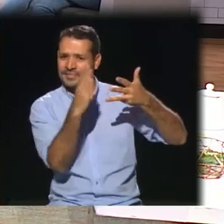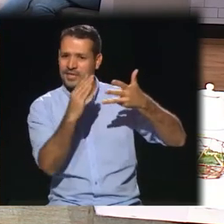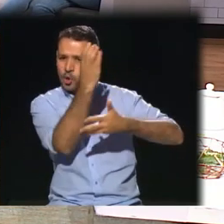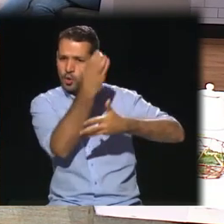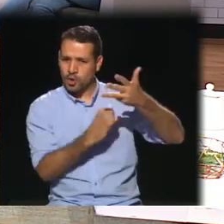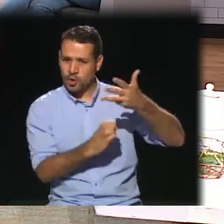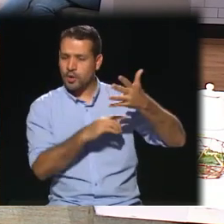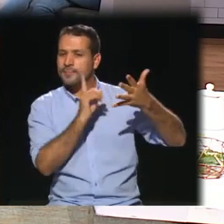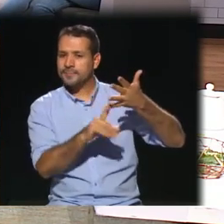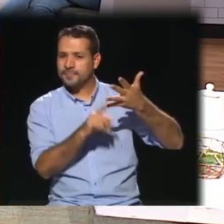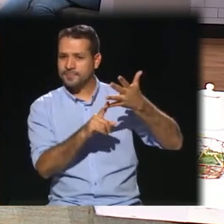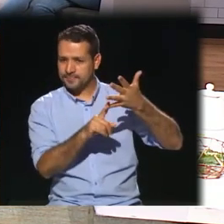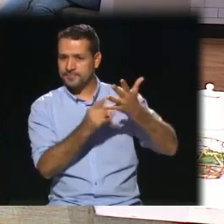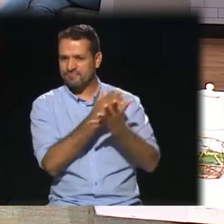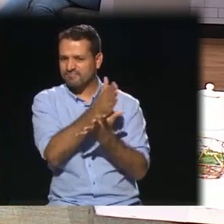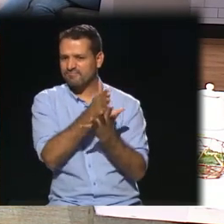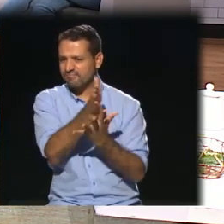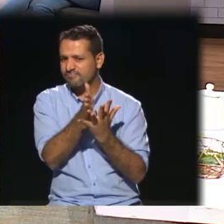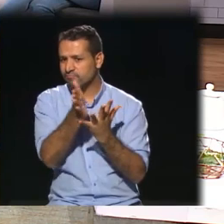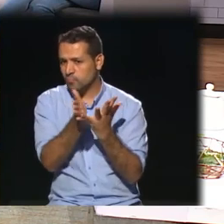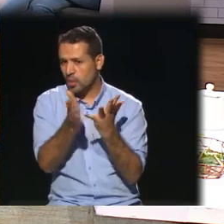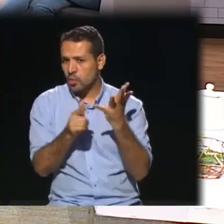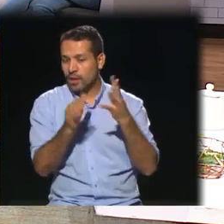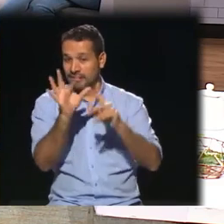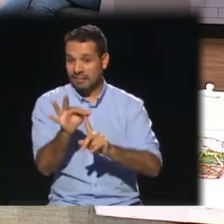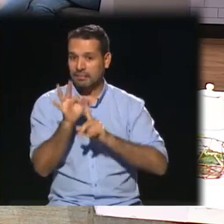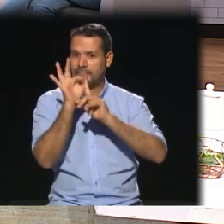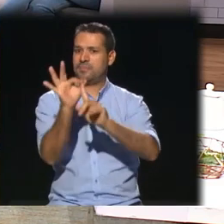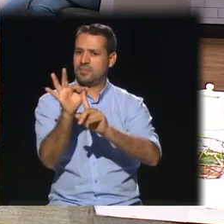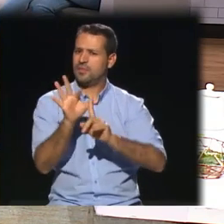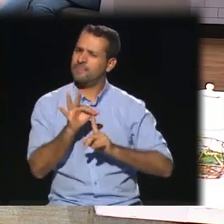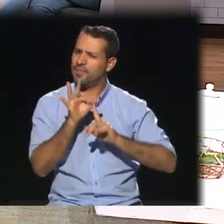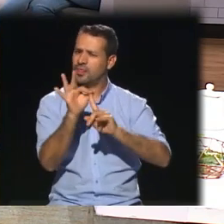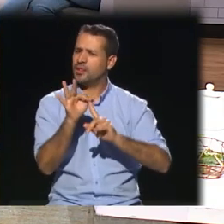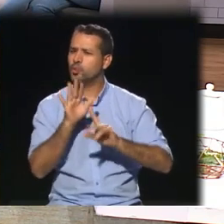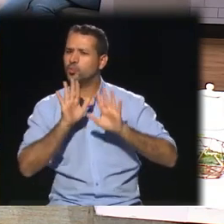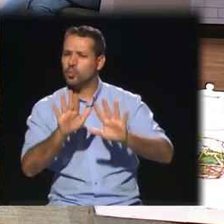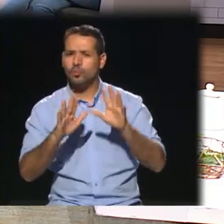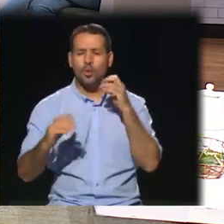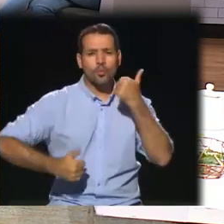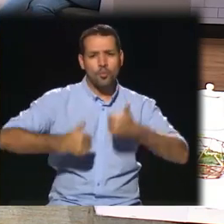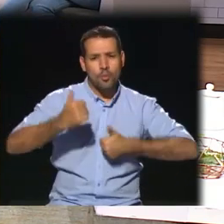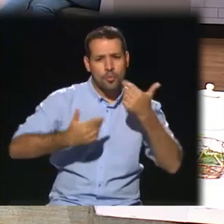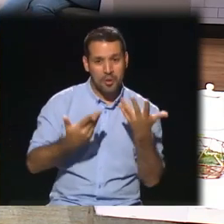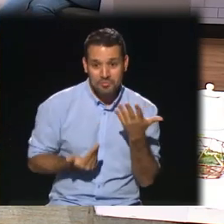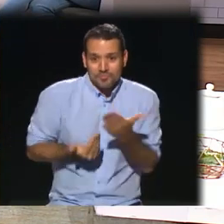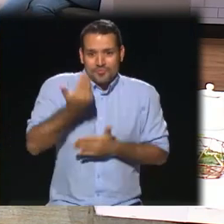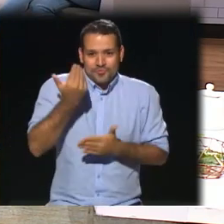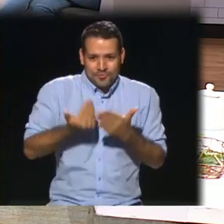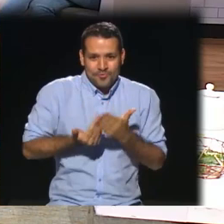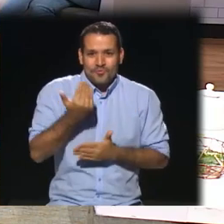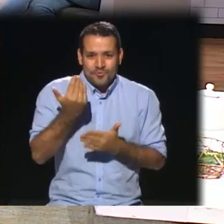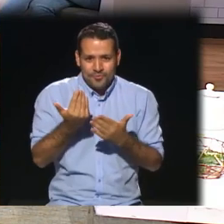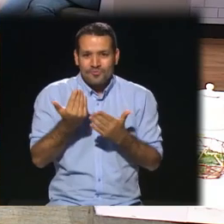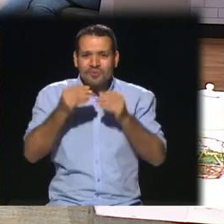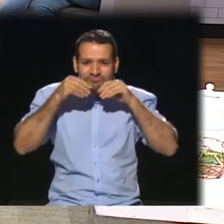media y la otra es un grupo especialista o especializado en trabajar todo esto de medios para